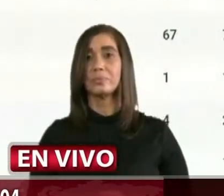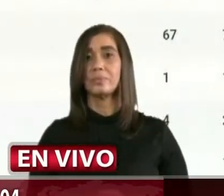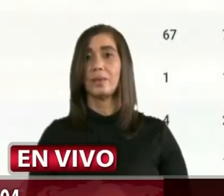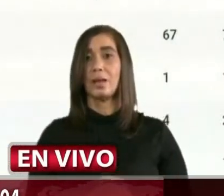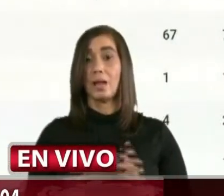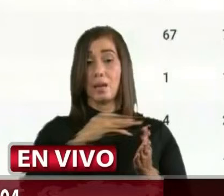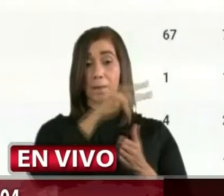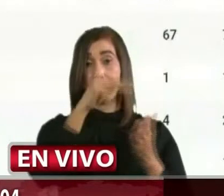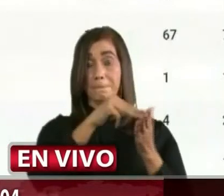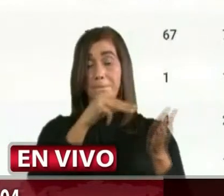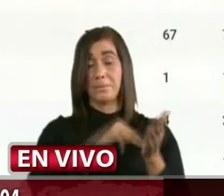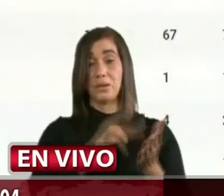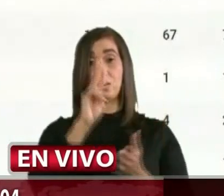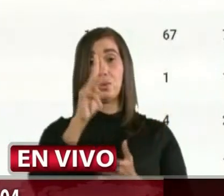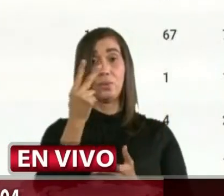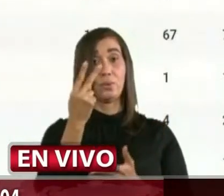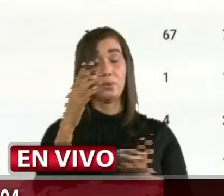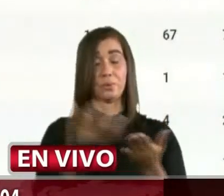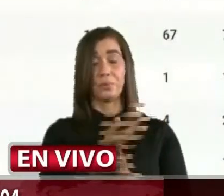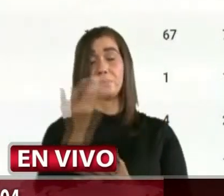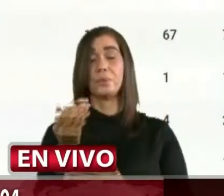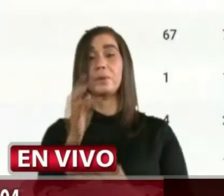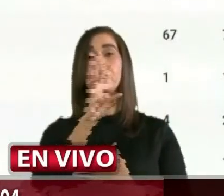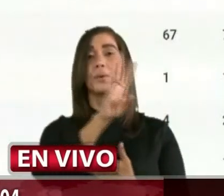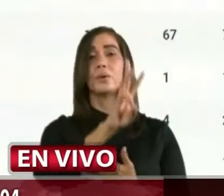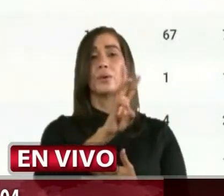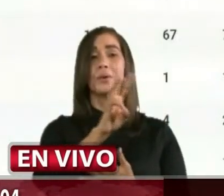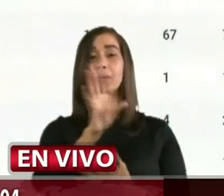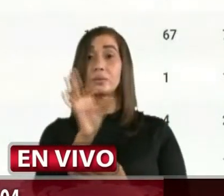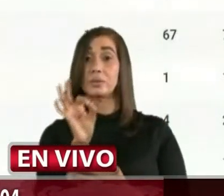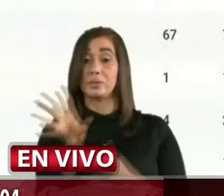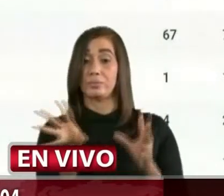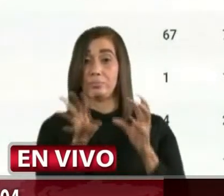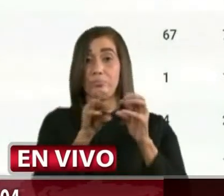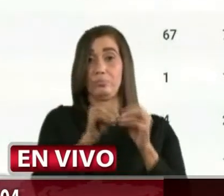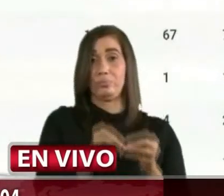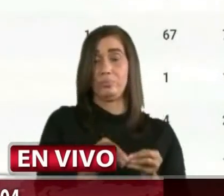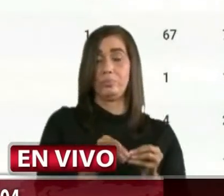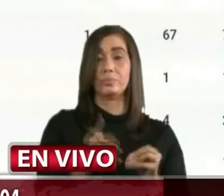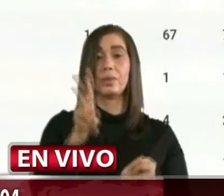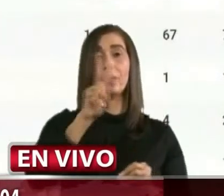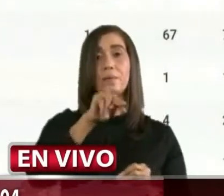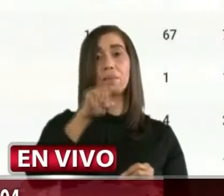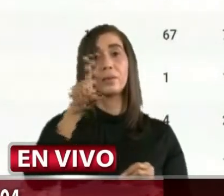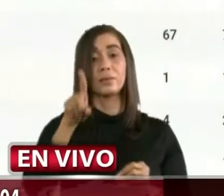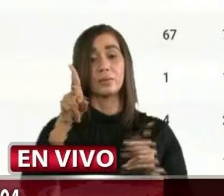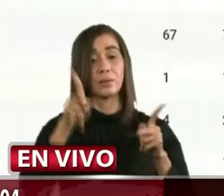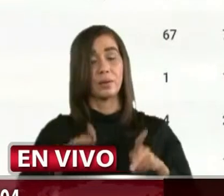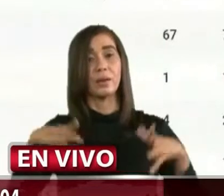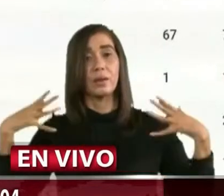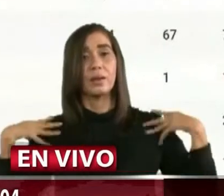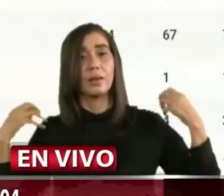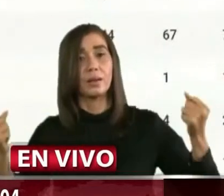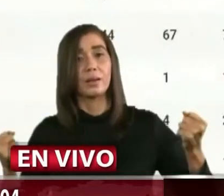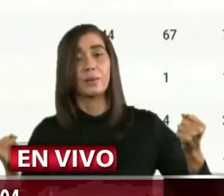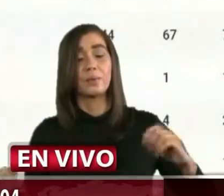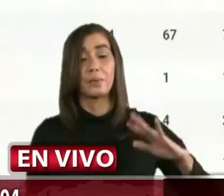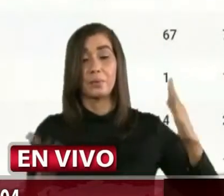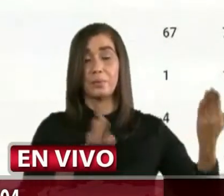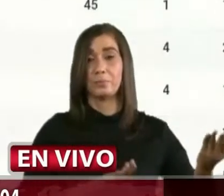Valverde, 2 casos nuevos, 69 acumulados, 21 recuperados,